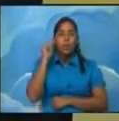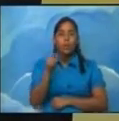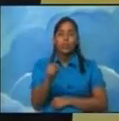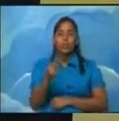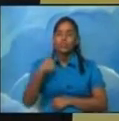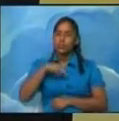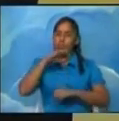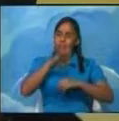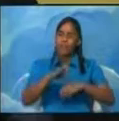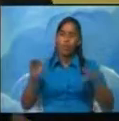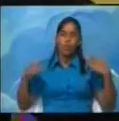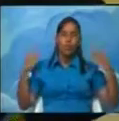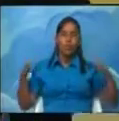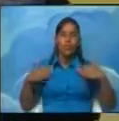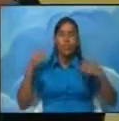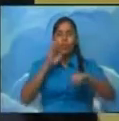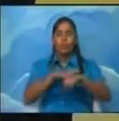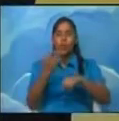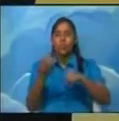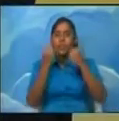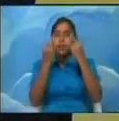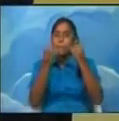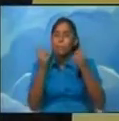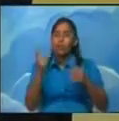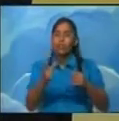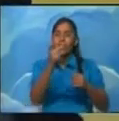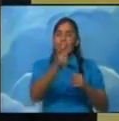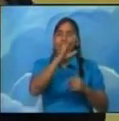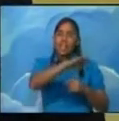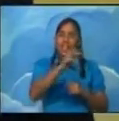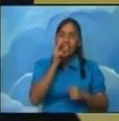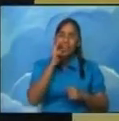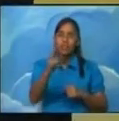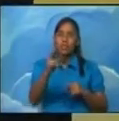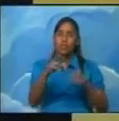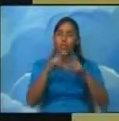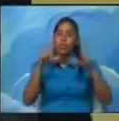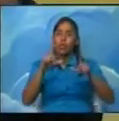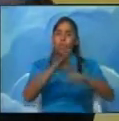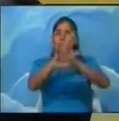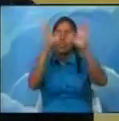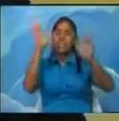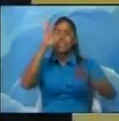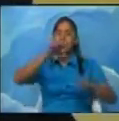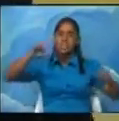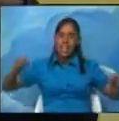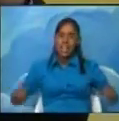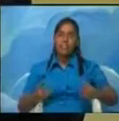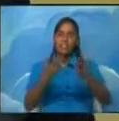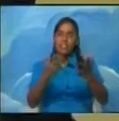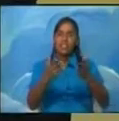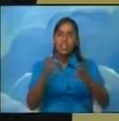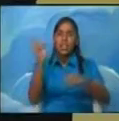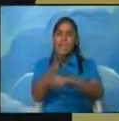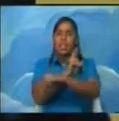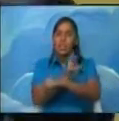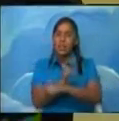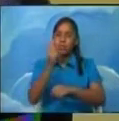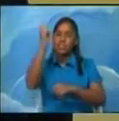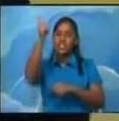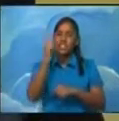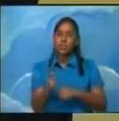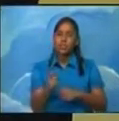nosotros estamos contentos porque mucha gente está viendo los matutinos, se está entregando y recibimos, aleluya,